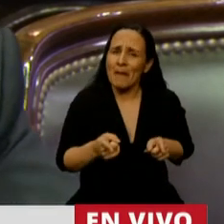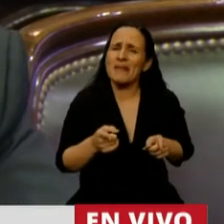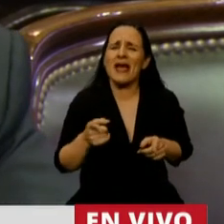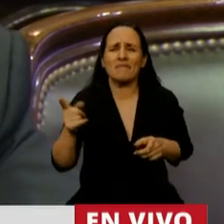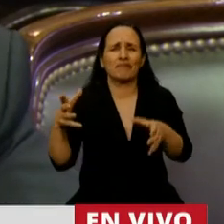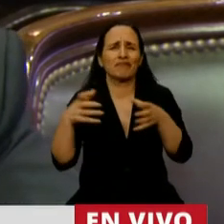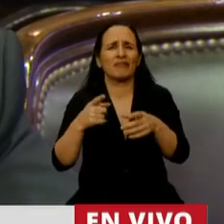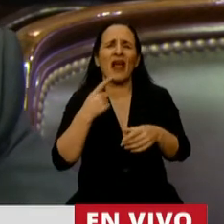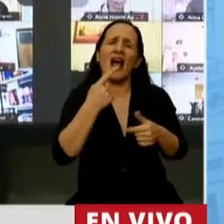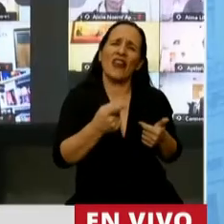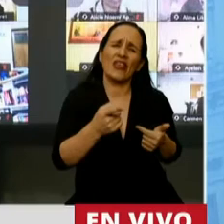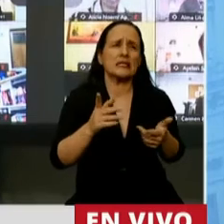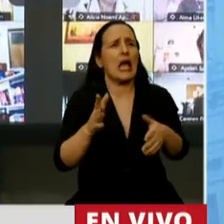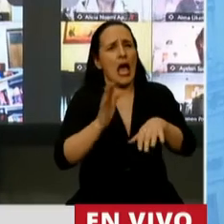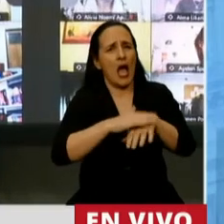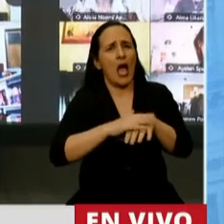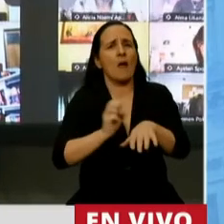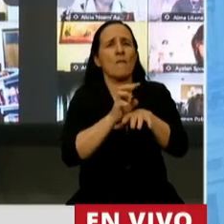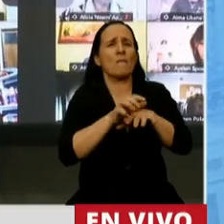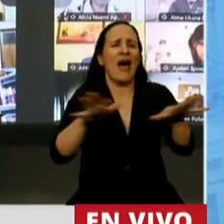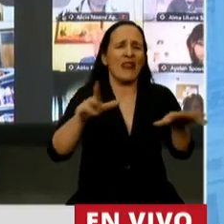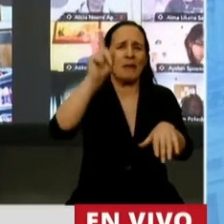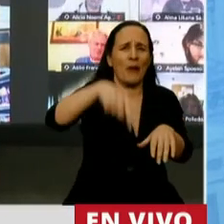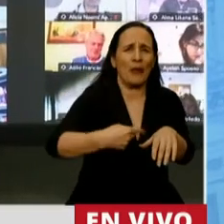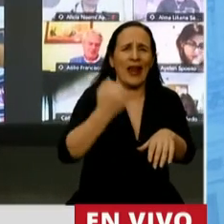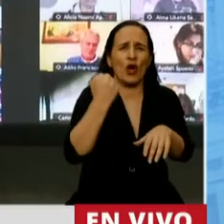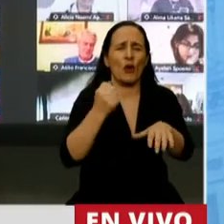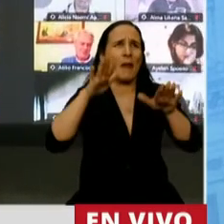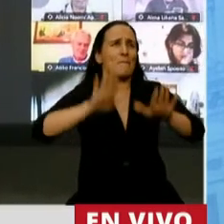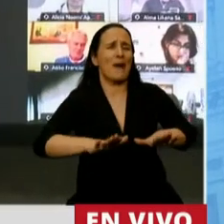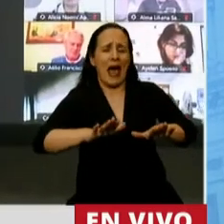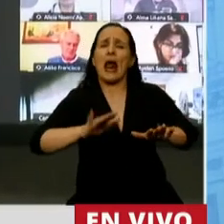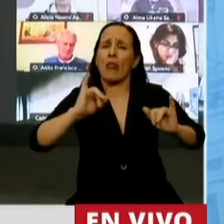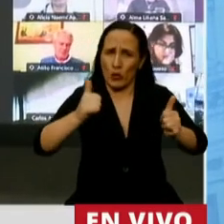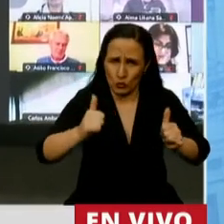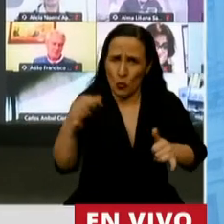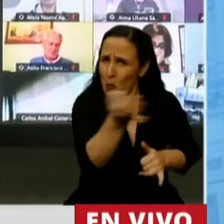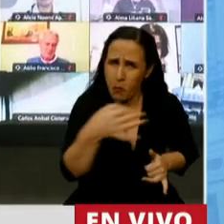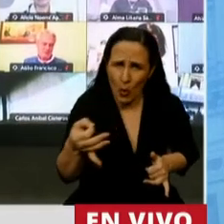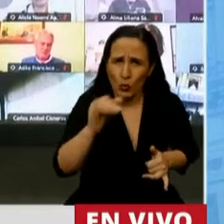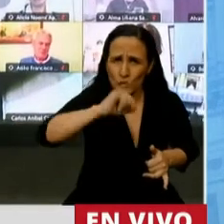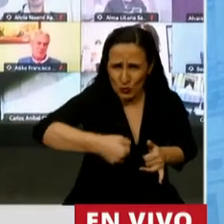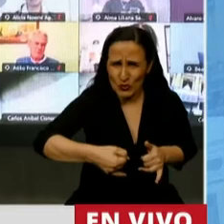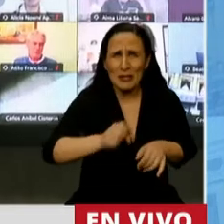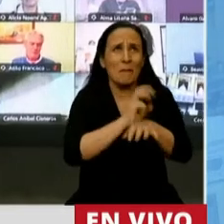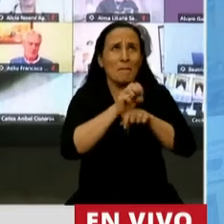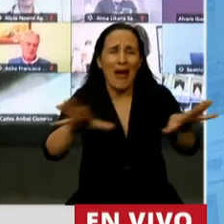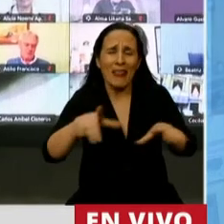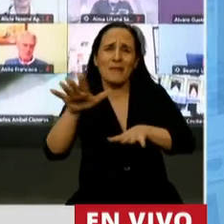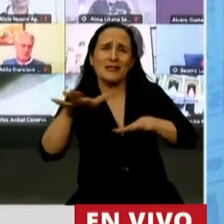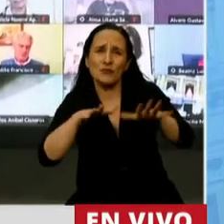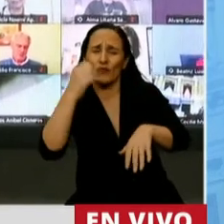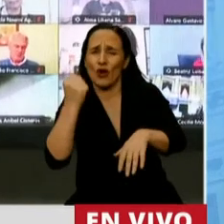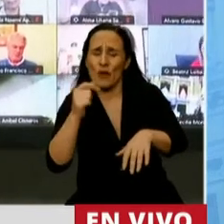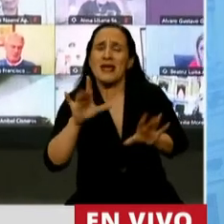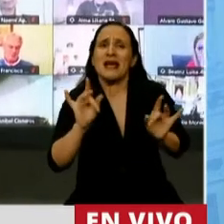razón que la pandemia ha generado un estancamiento de la economía, y es cierto, ha agravado la pandemia la situación de la economía en la